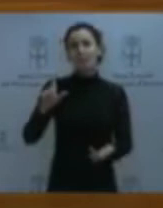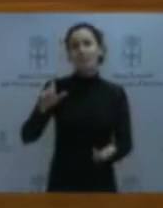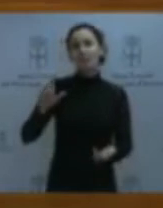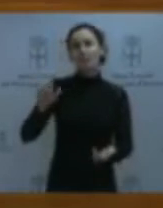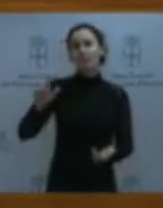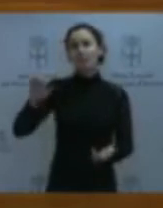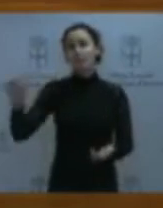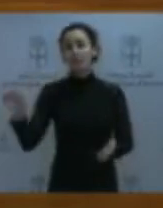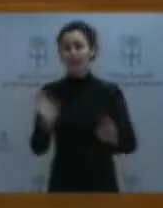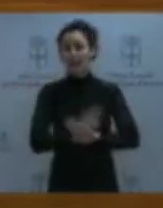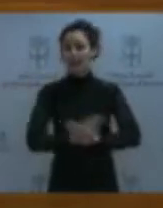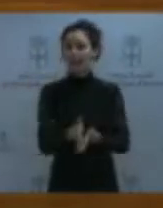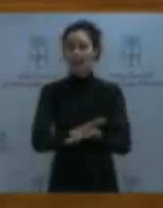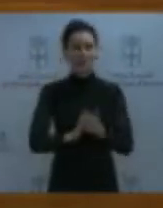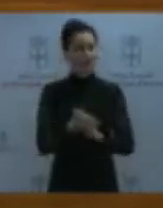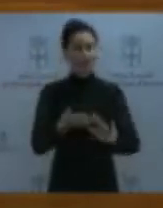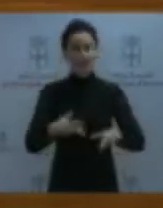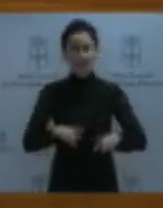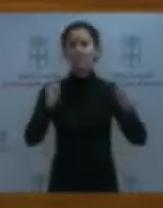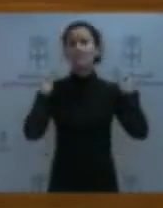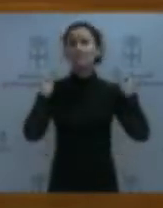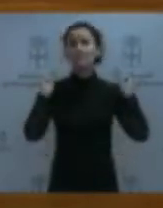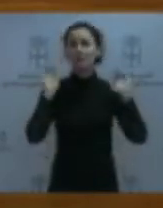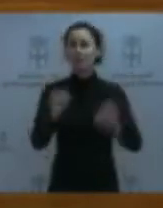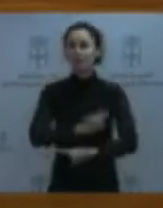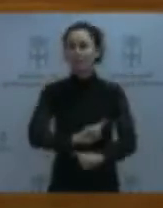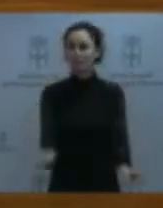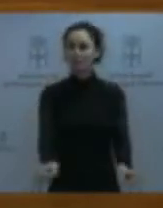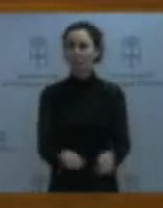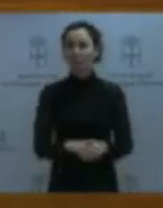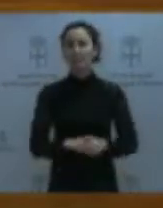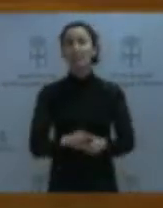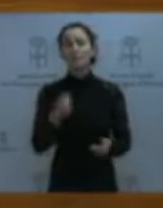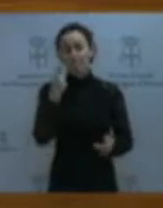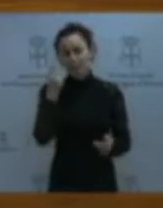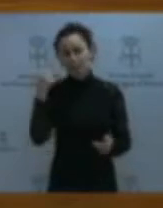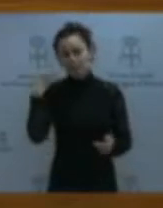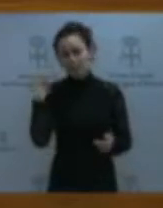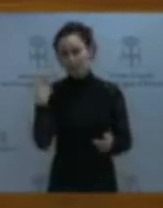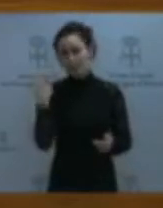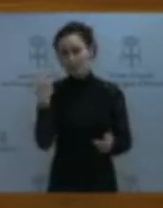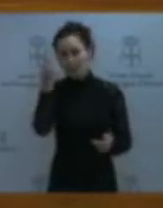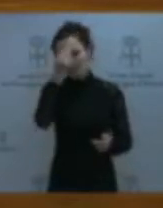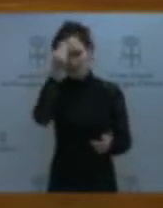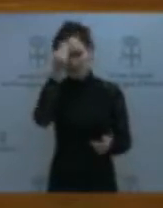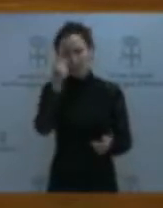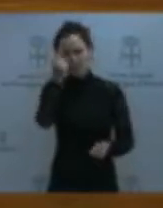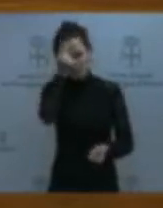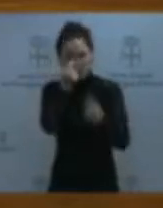de las centrales térmicas en Asturias, ni en León. Mire, creo que el otro día me refería a ello, pero de manera más